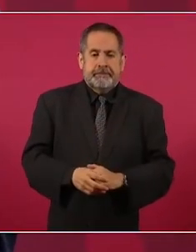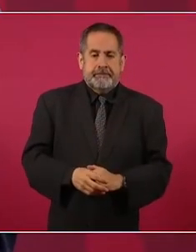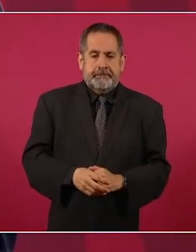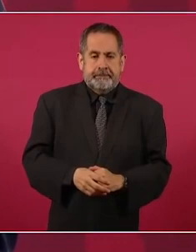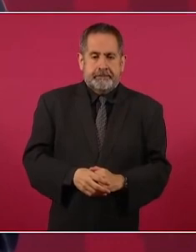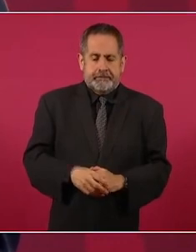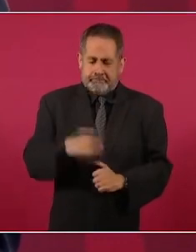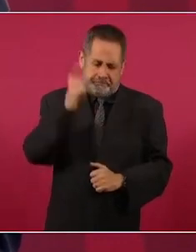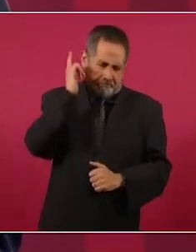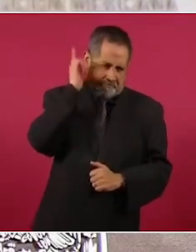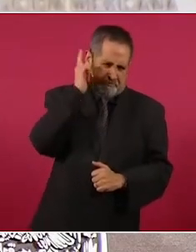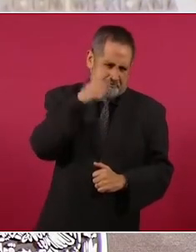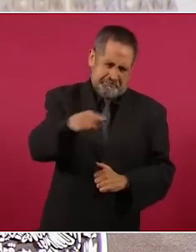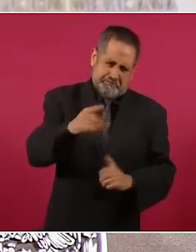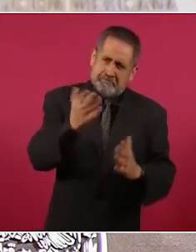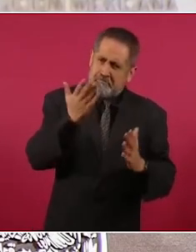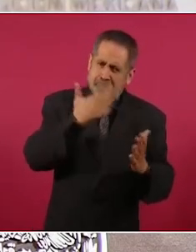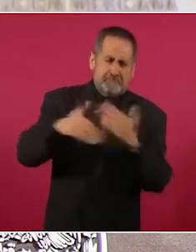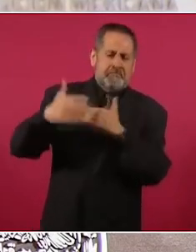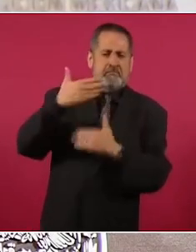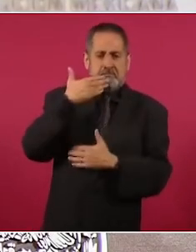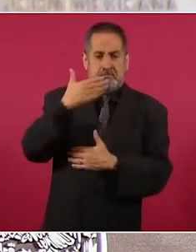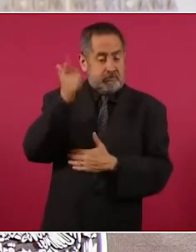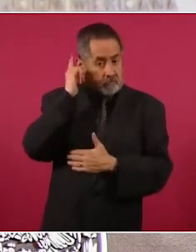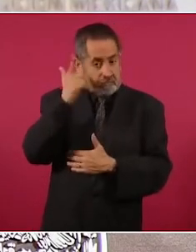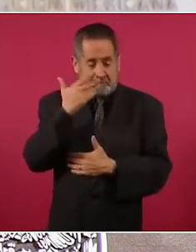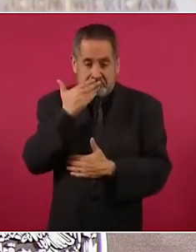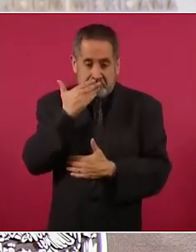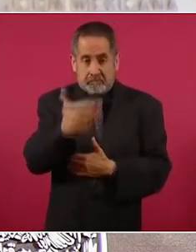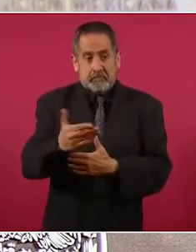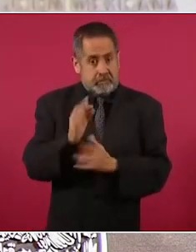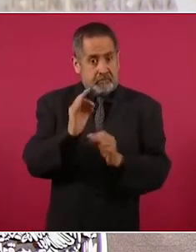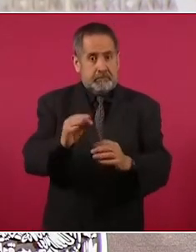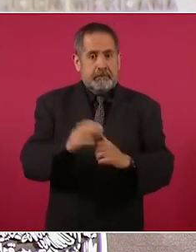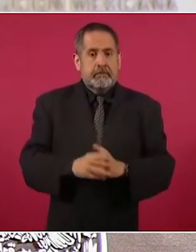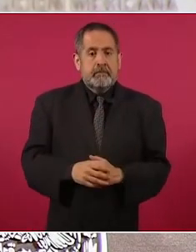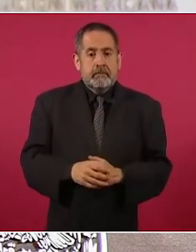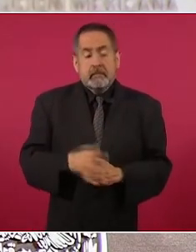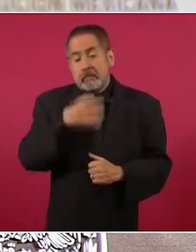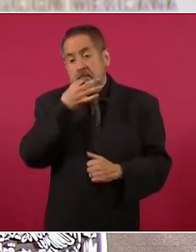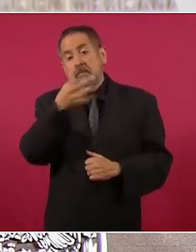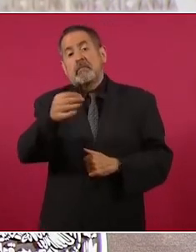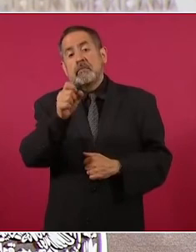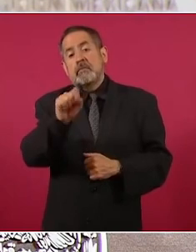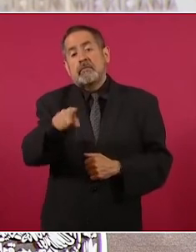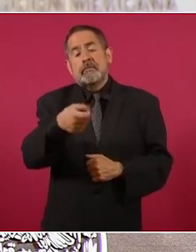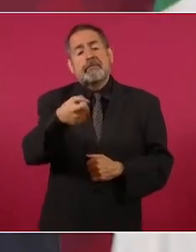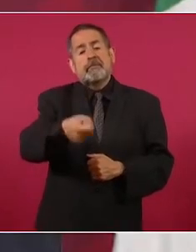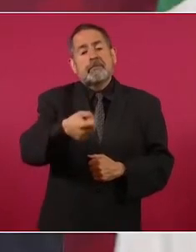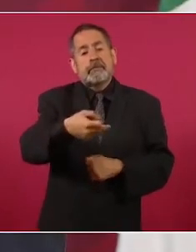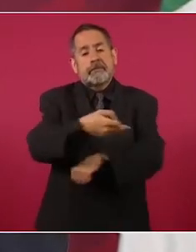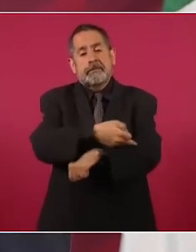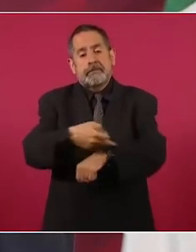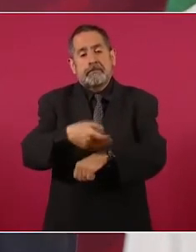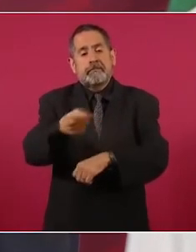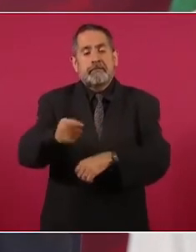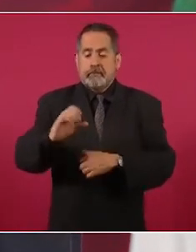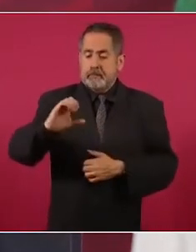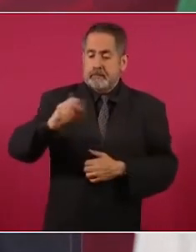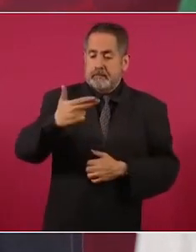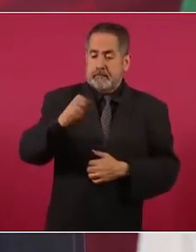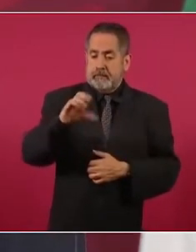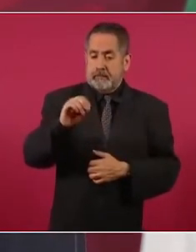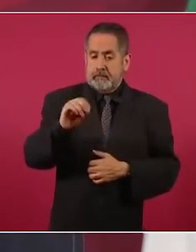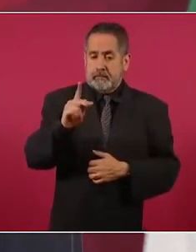y les deseo que les vaya muy bien. Y aprovecho también para enviar una felicitación a Checo Pérez,